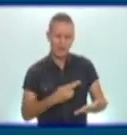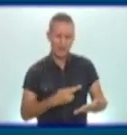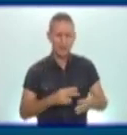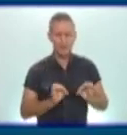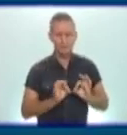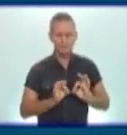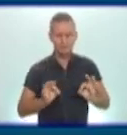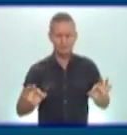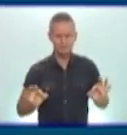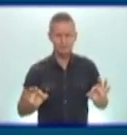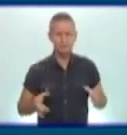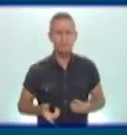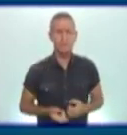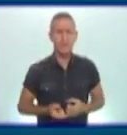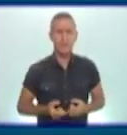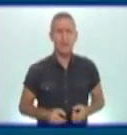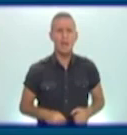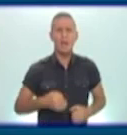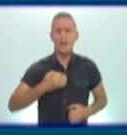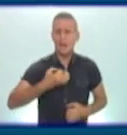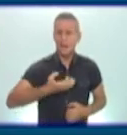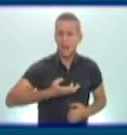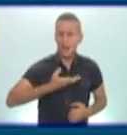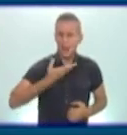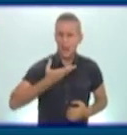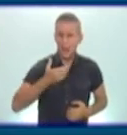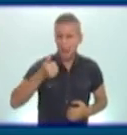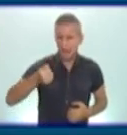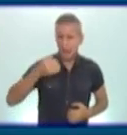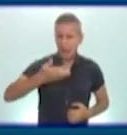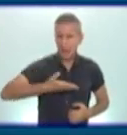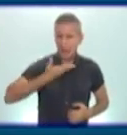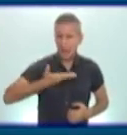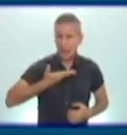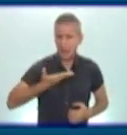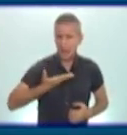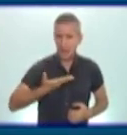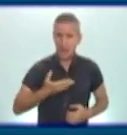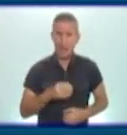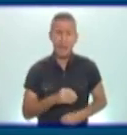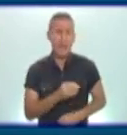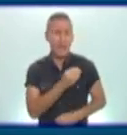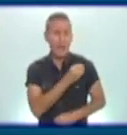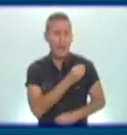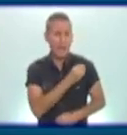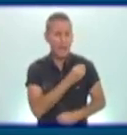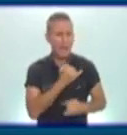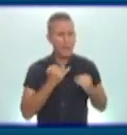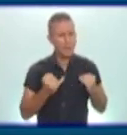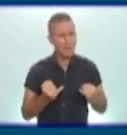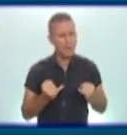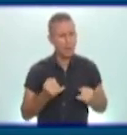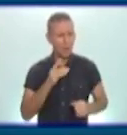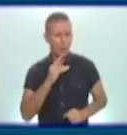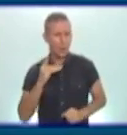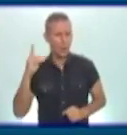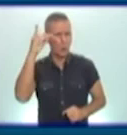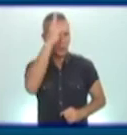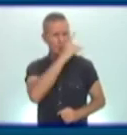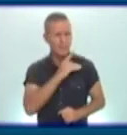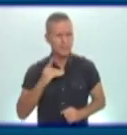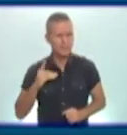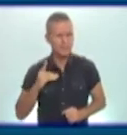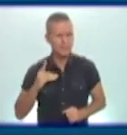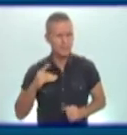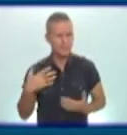La intención es argumentar, relatar, avisar, informar o describir.